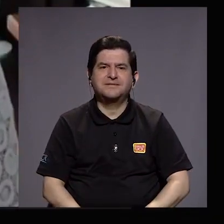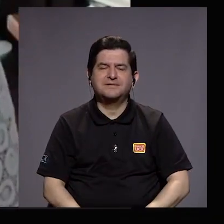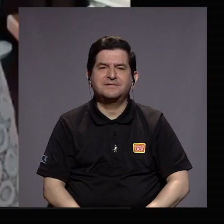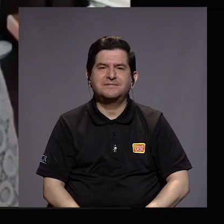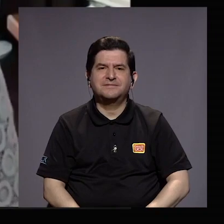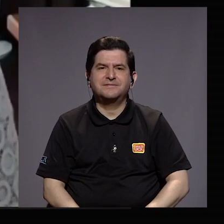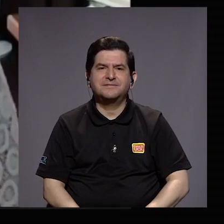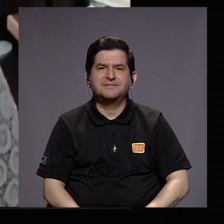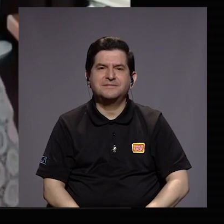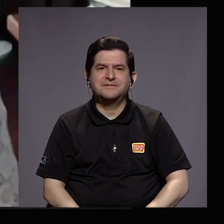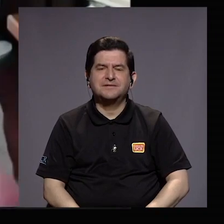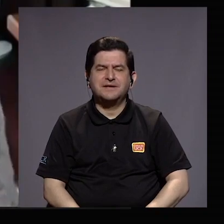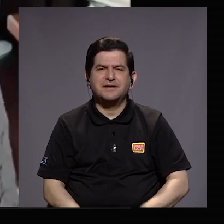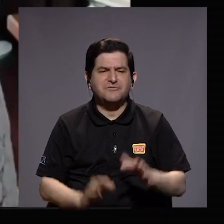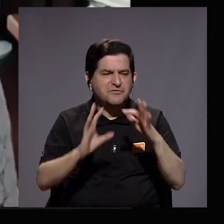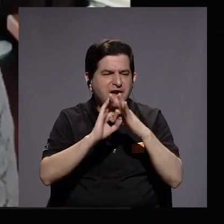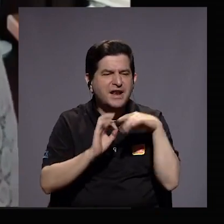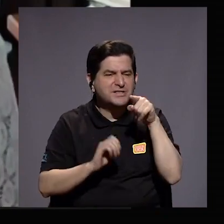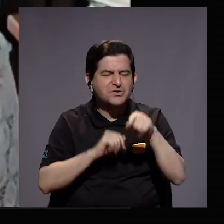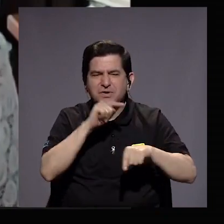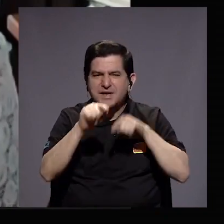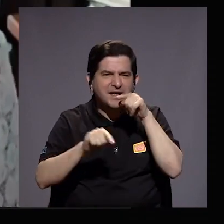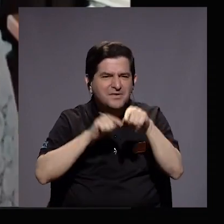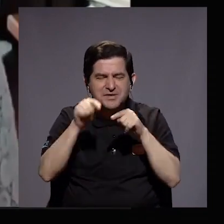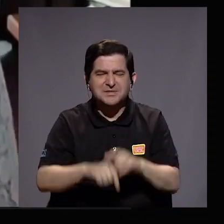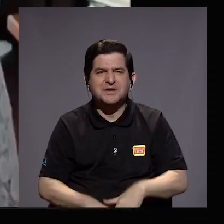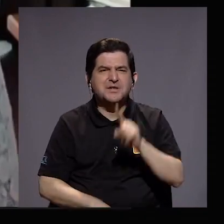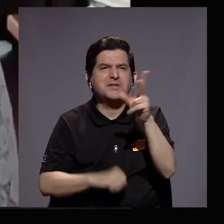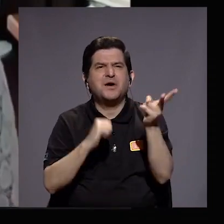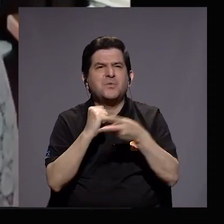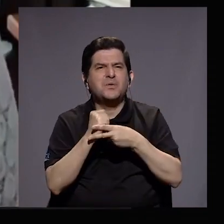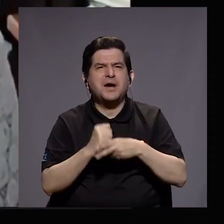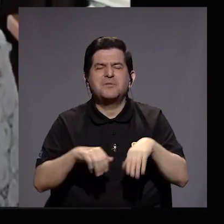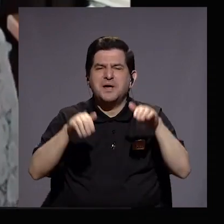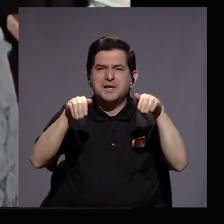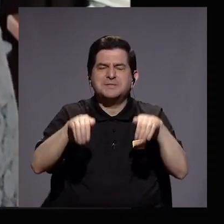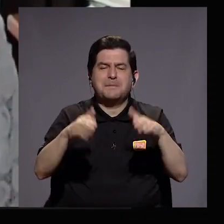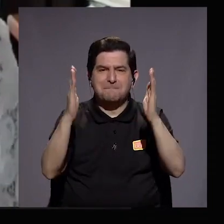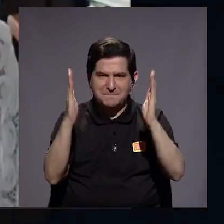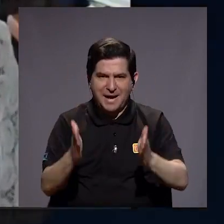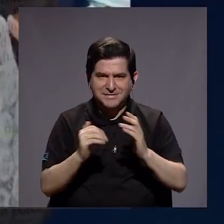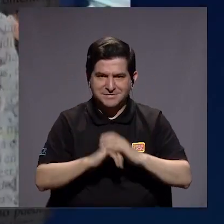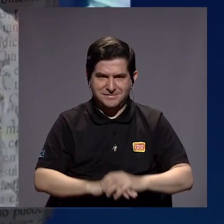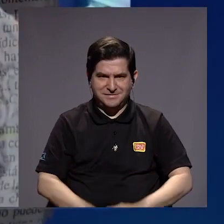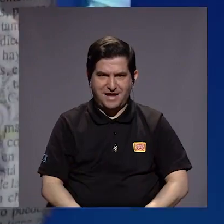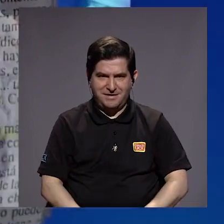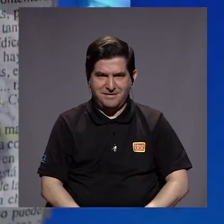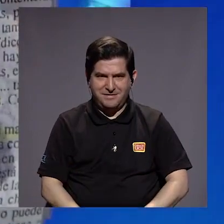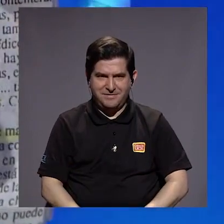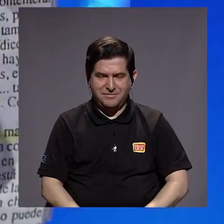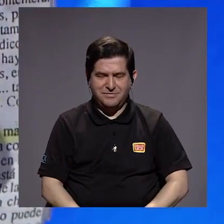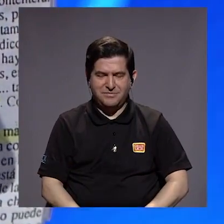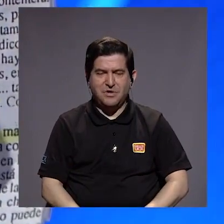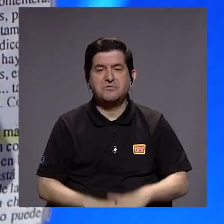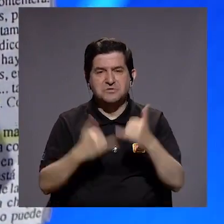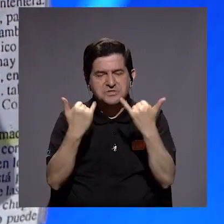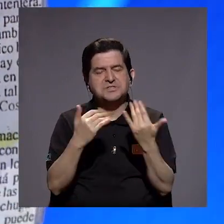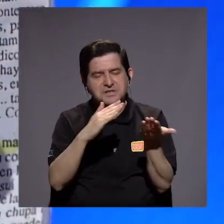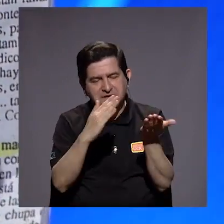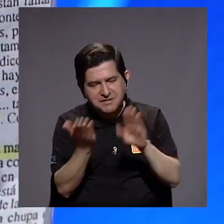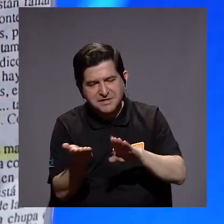en las críticas, porque por ahí alguna vez un magistrado de grata